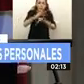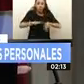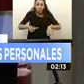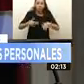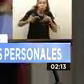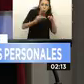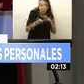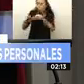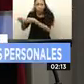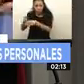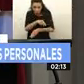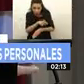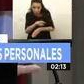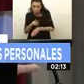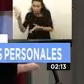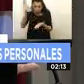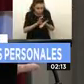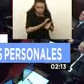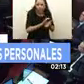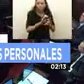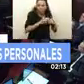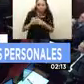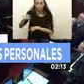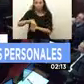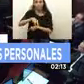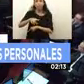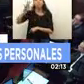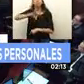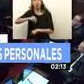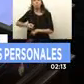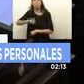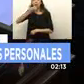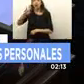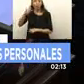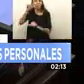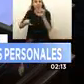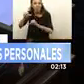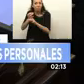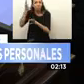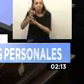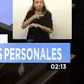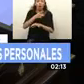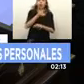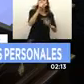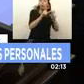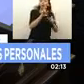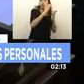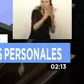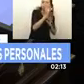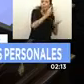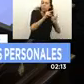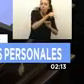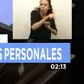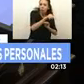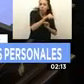rutas el mejor salario para los para los científicos el mejor salario para los universitarios está todo desbastado